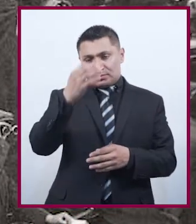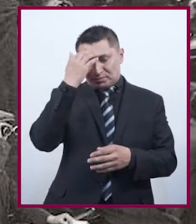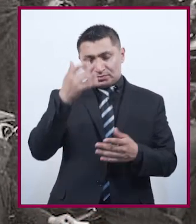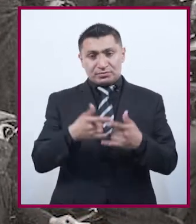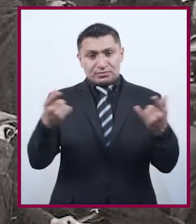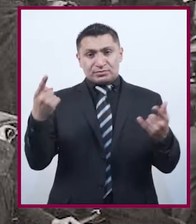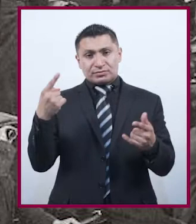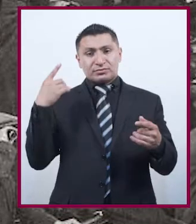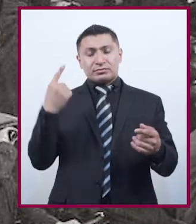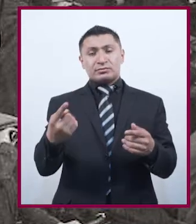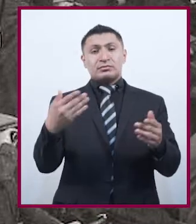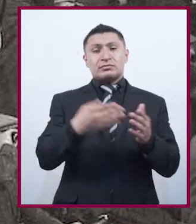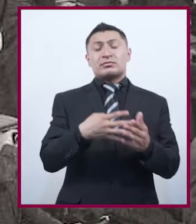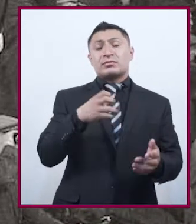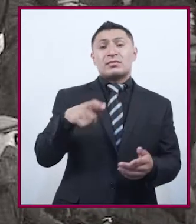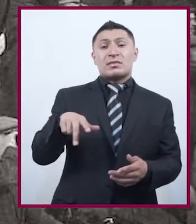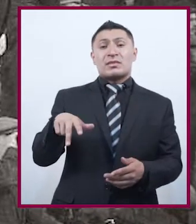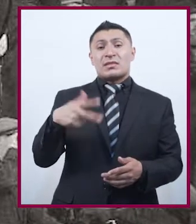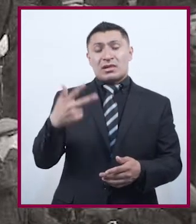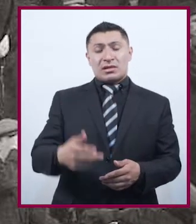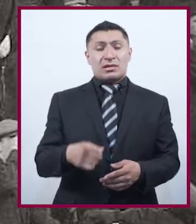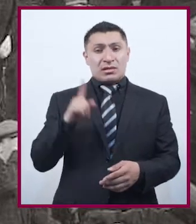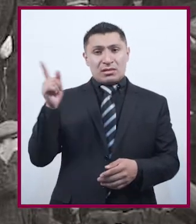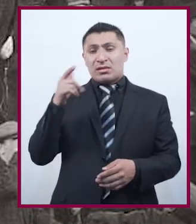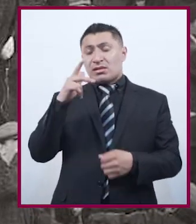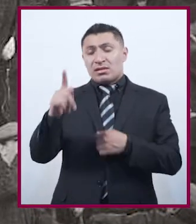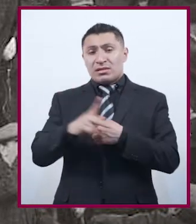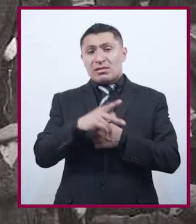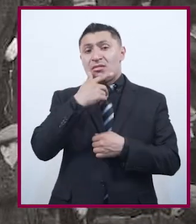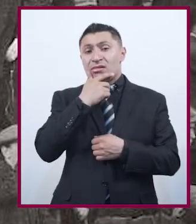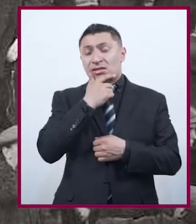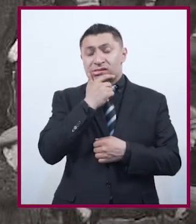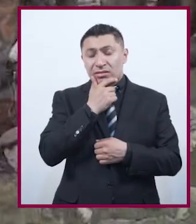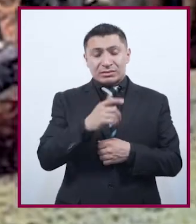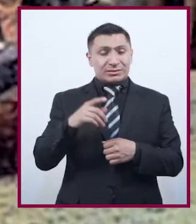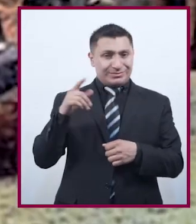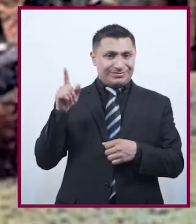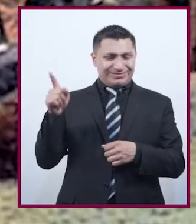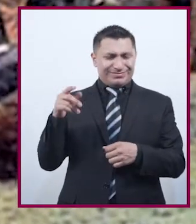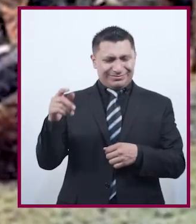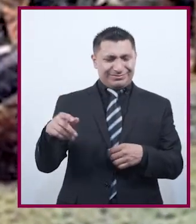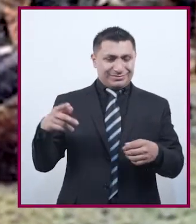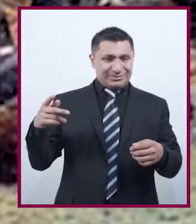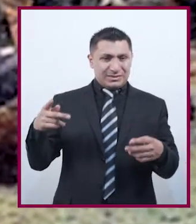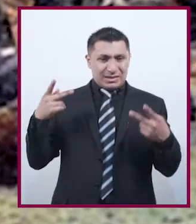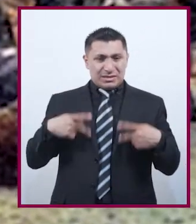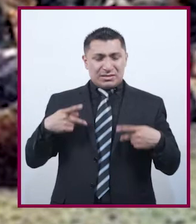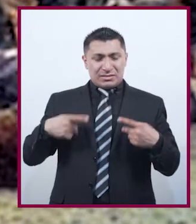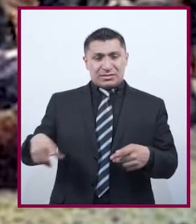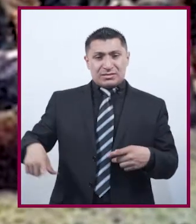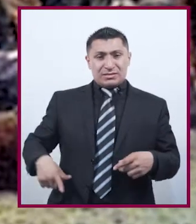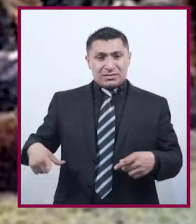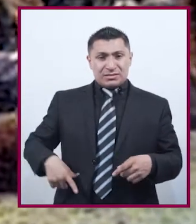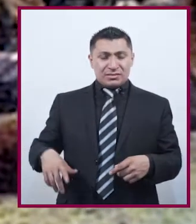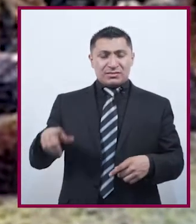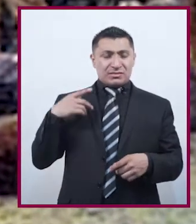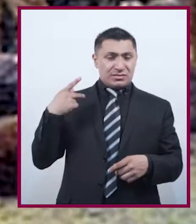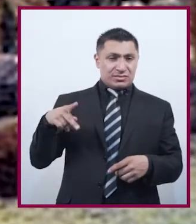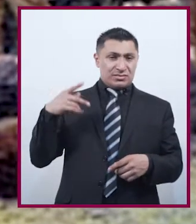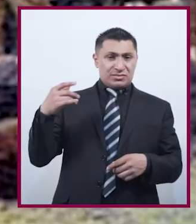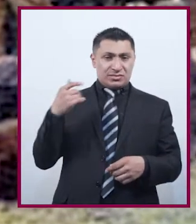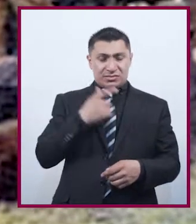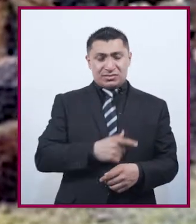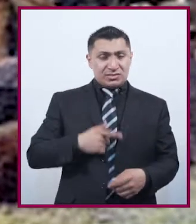Probablemente conozcas la historia. 1913, Epsom, Inglaterra. La aristocracia inglesa disfruta de uno de